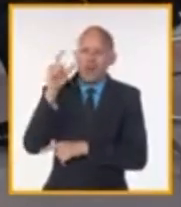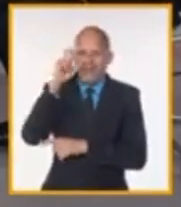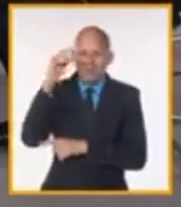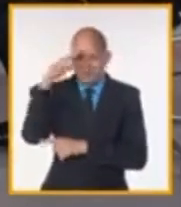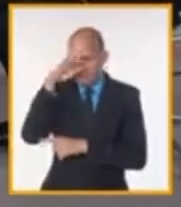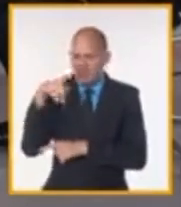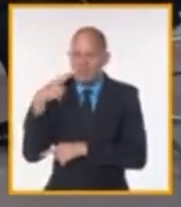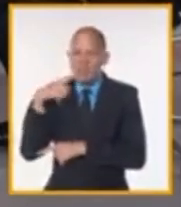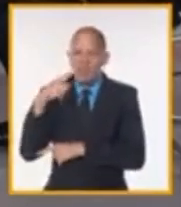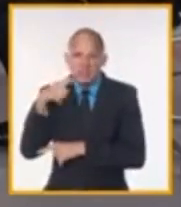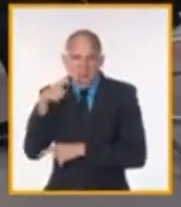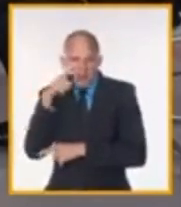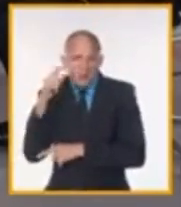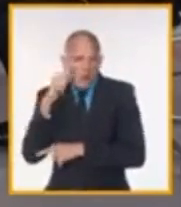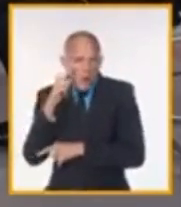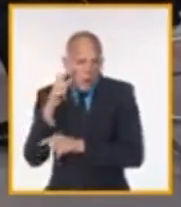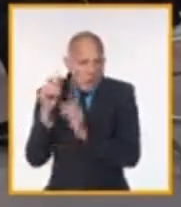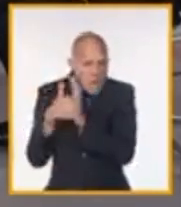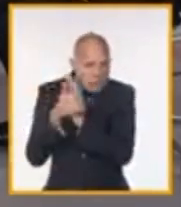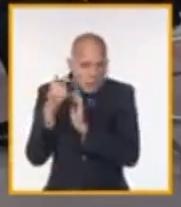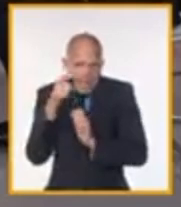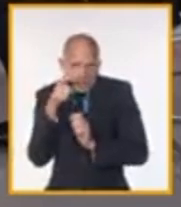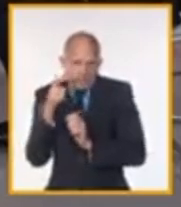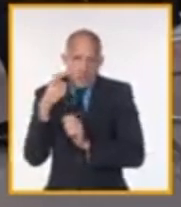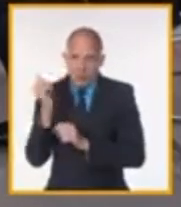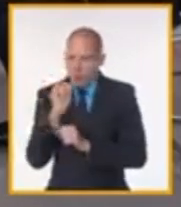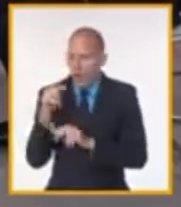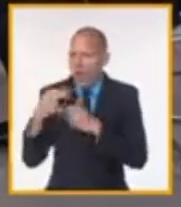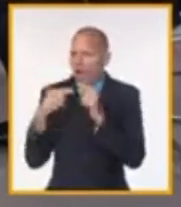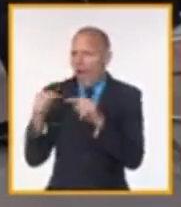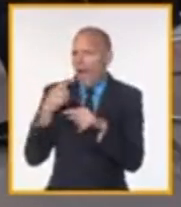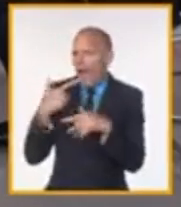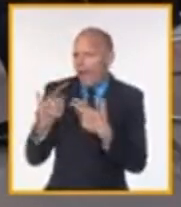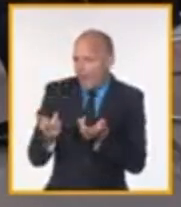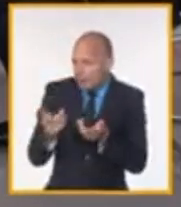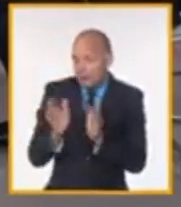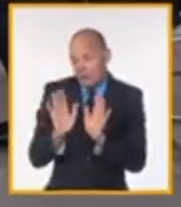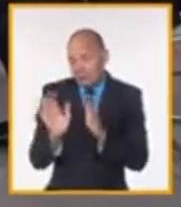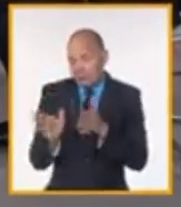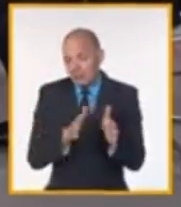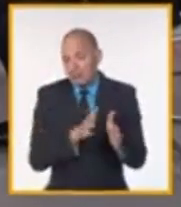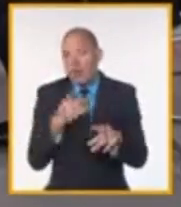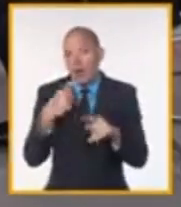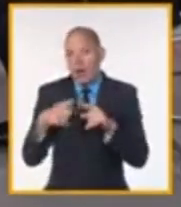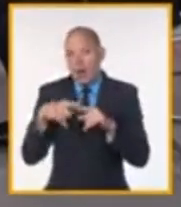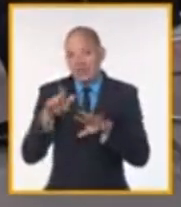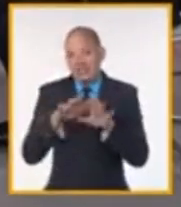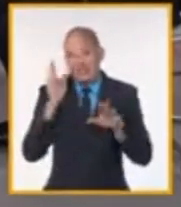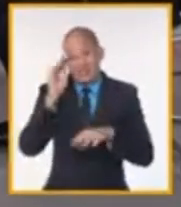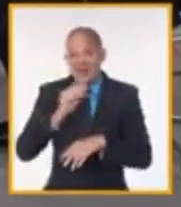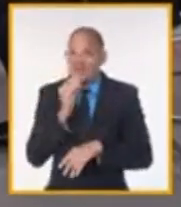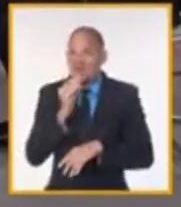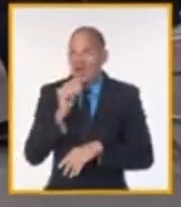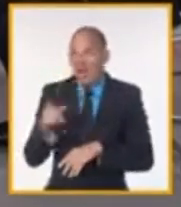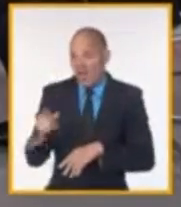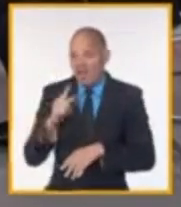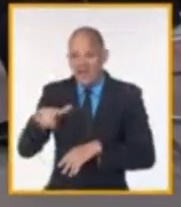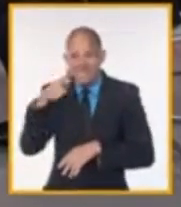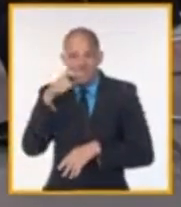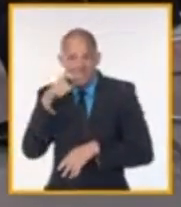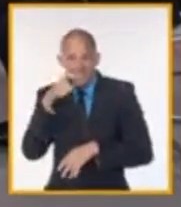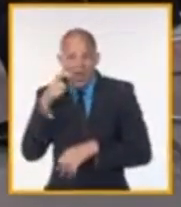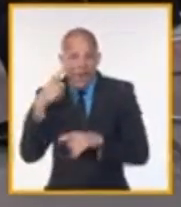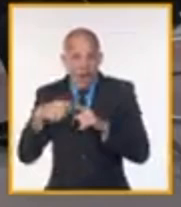impunidad con el que el régimen israelí act de esta manera no pasa nada y no pasa nada si fuera cualquier otro país estarían ya